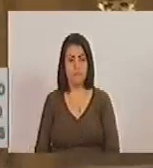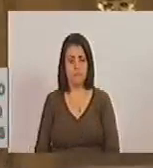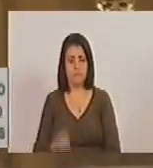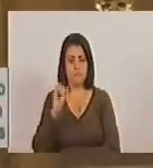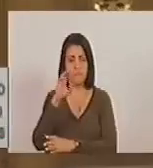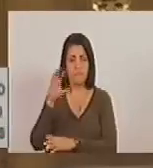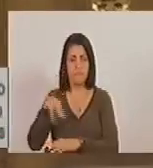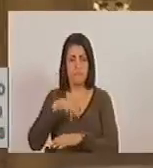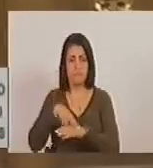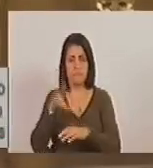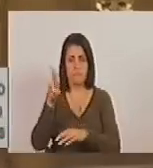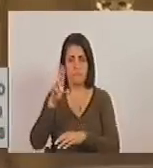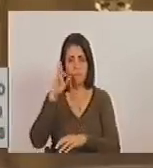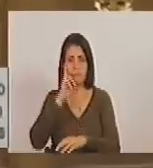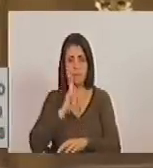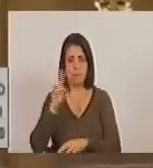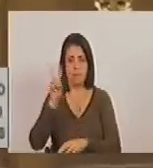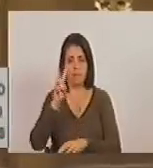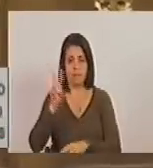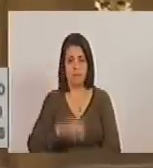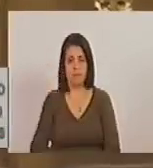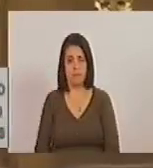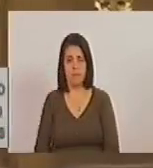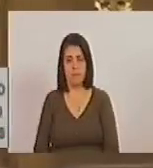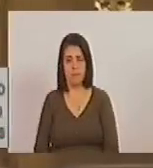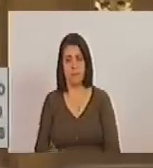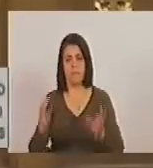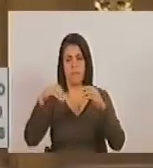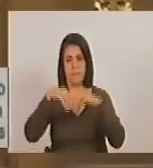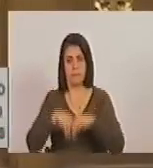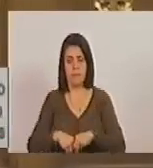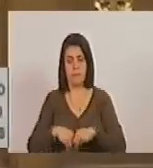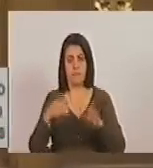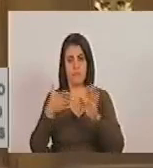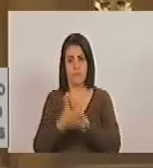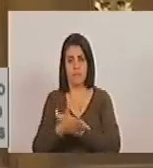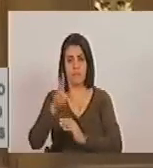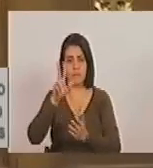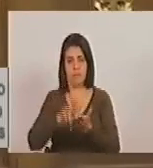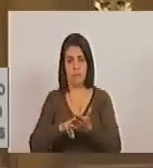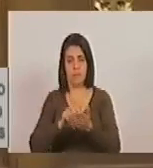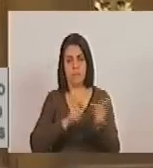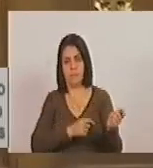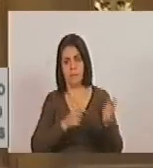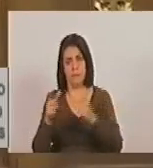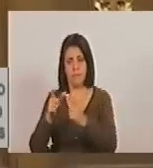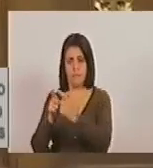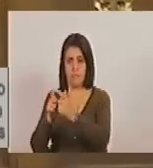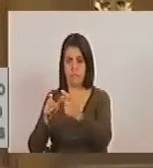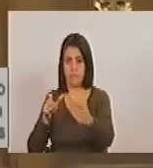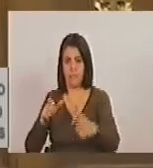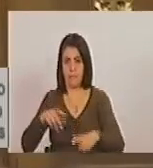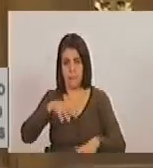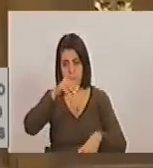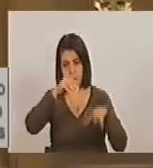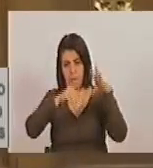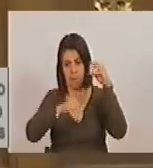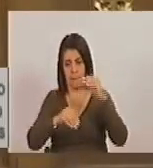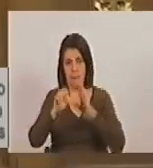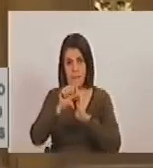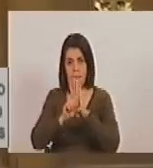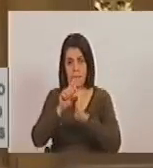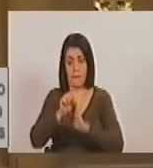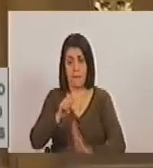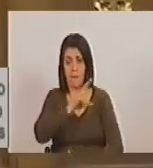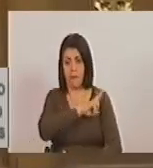Asamblea Nacional de la República Bolivariana de Venezuela, acuerdo mediante el cual se aprueba el traslado al Panteón Nacional de los restos simbólicos